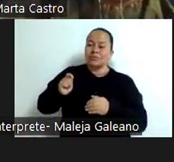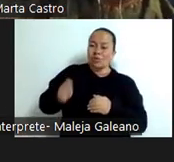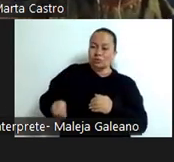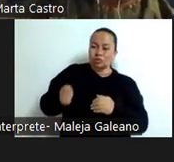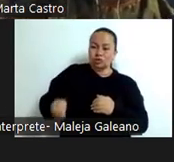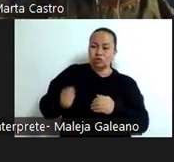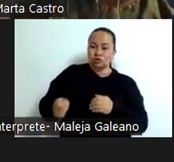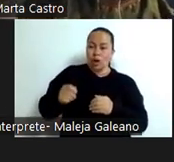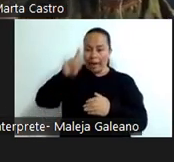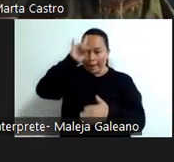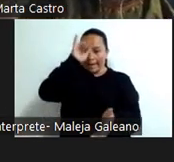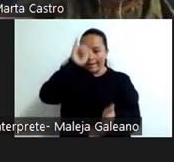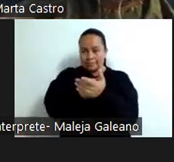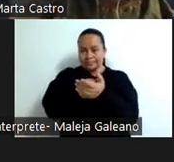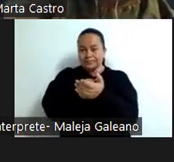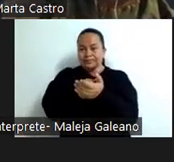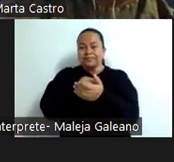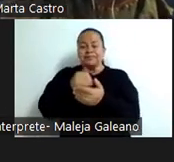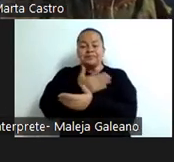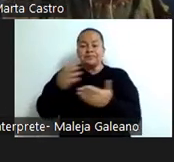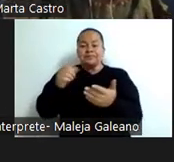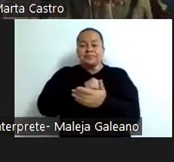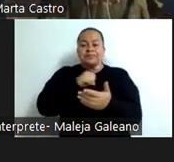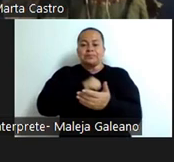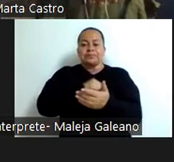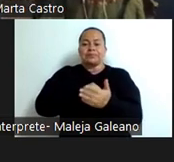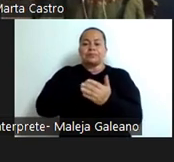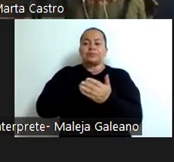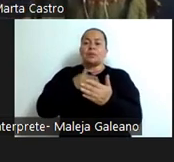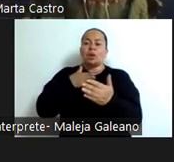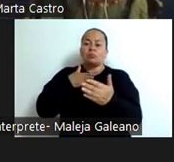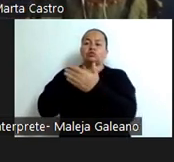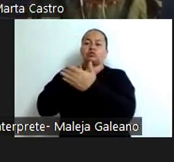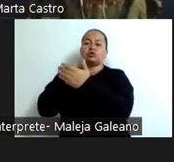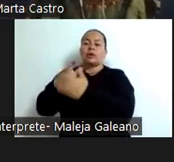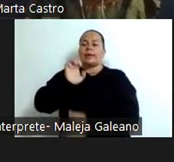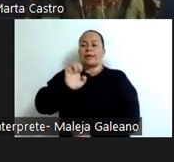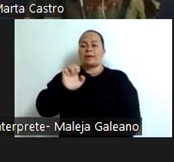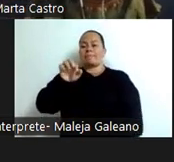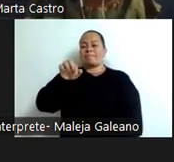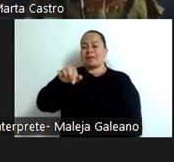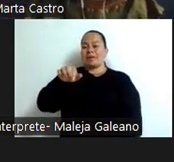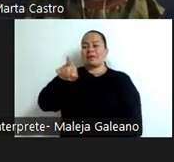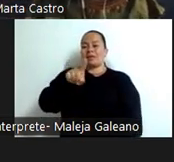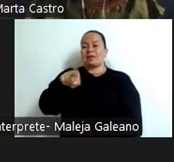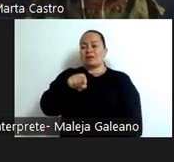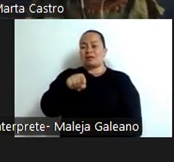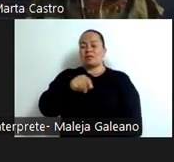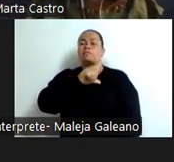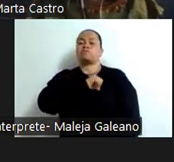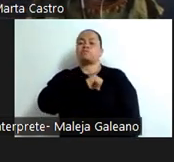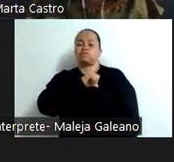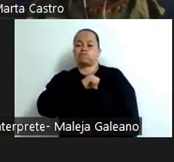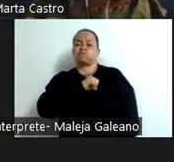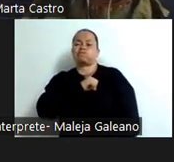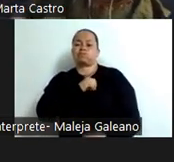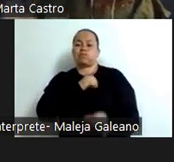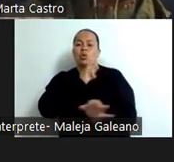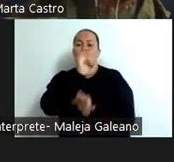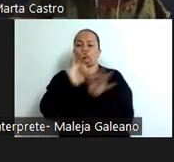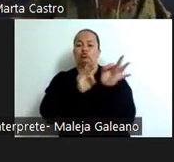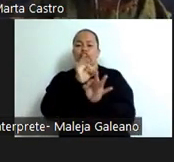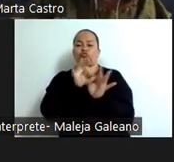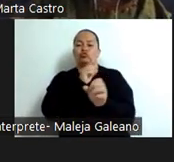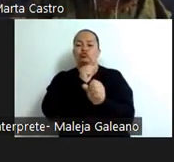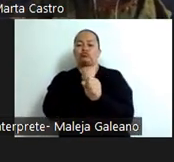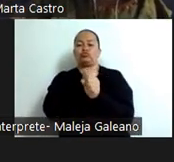considera que Entonces se tiene que apelar a la eps para que supla esto estas labores de Cuidado